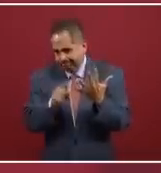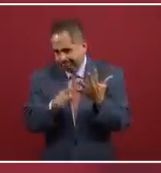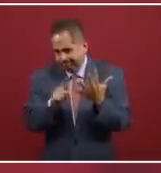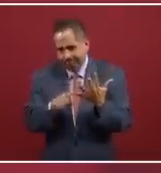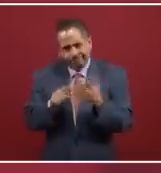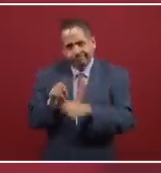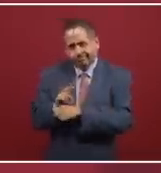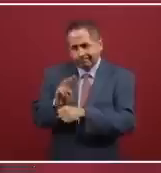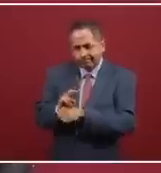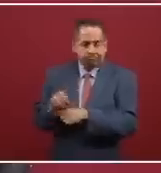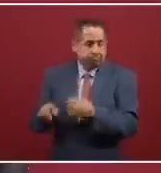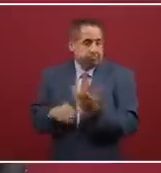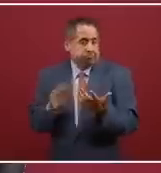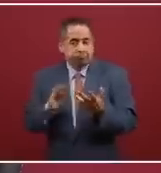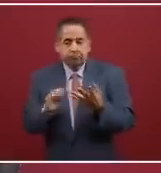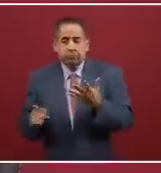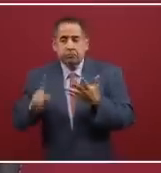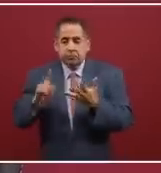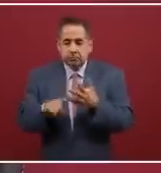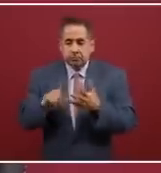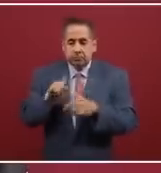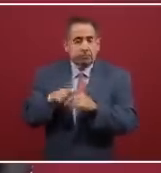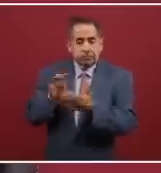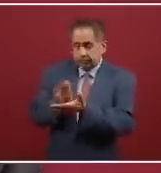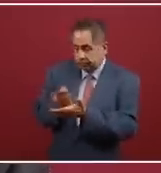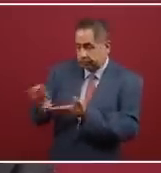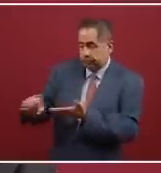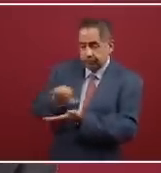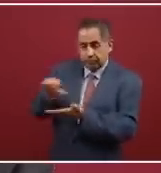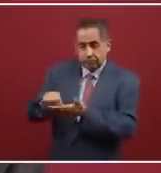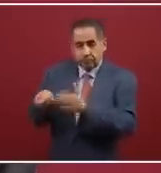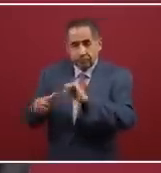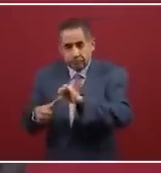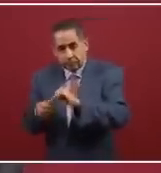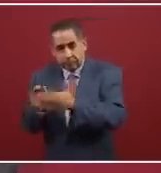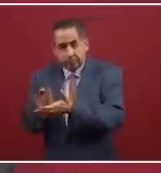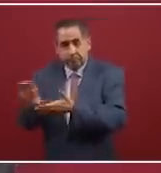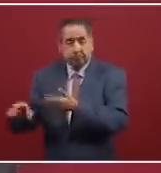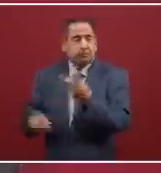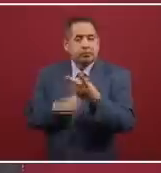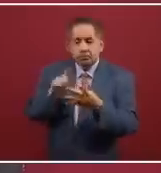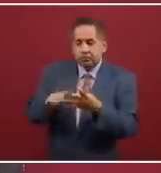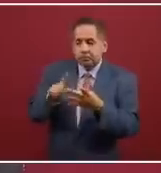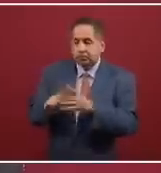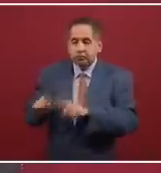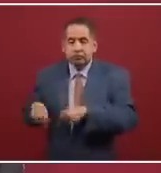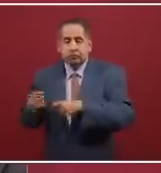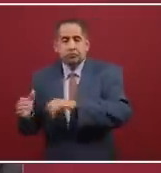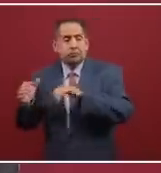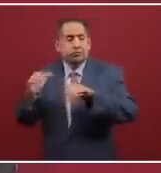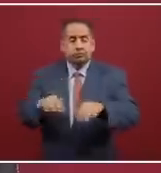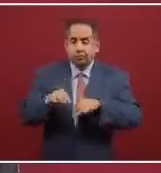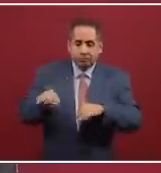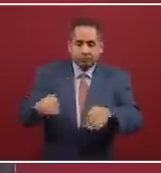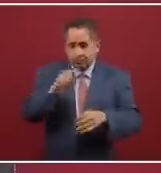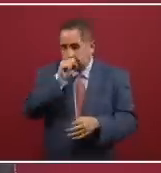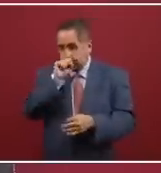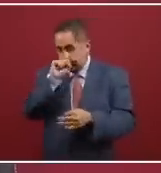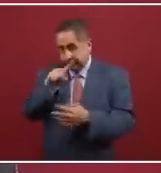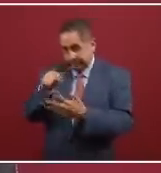otras medidas aumentar la inversión es centroamericano otras medidas que hay opciones de empleo también en centroamérica